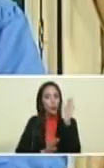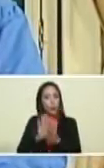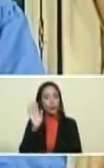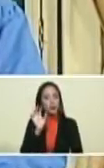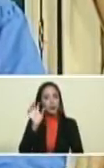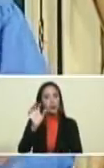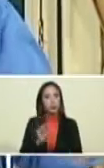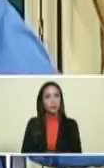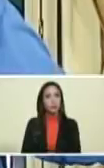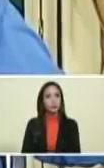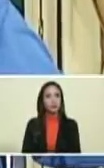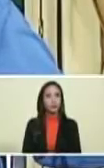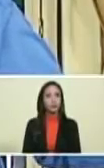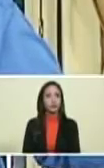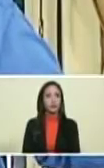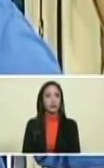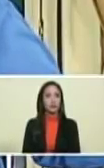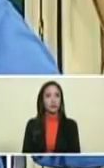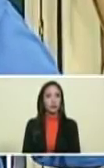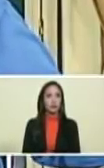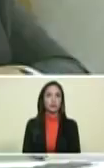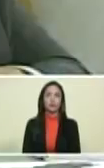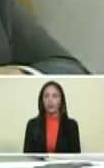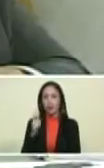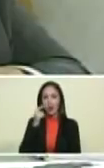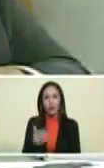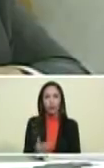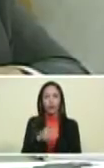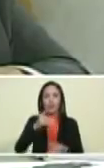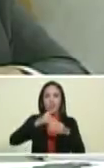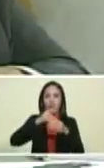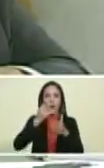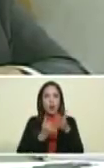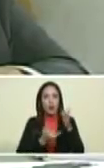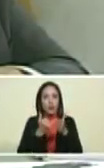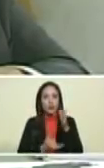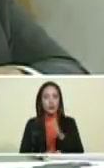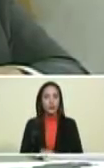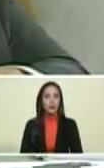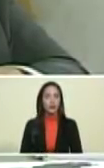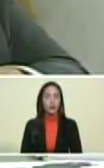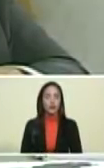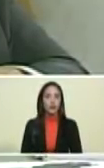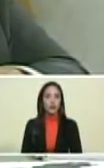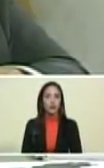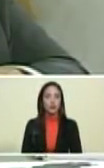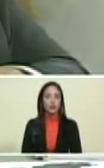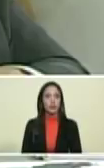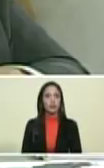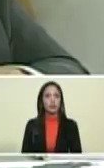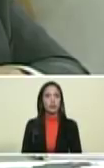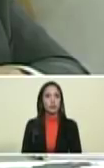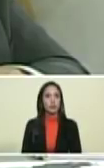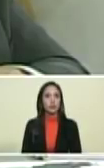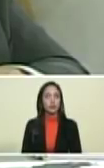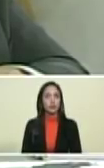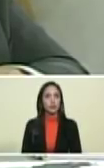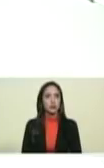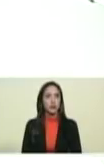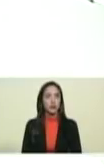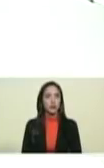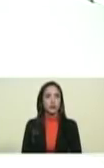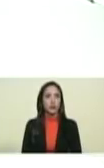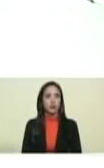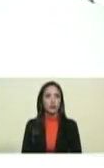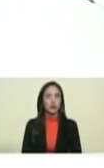nacional. Fíjense ustedes el censo, muy importante. Me pasaba por aquí la vicepresidenta ejecutiva.